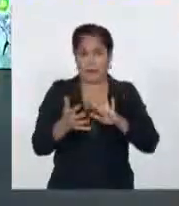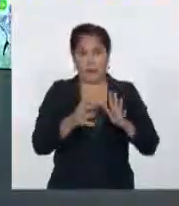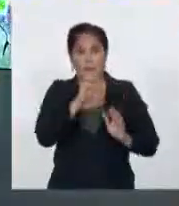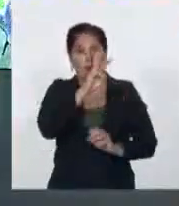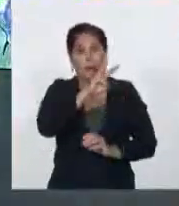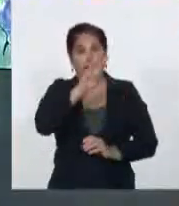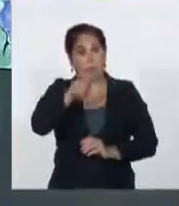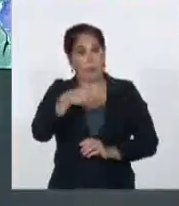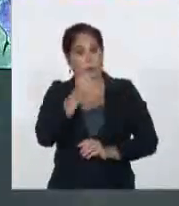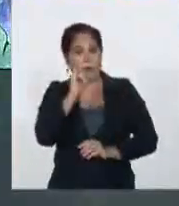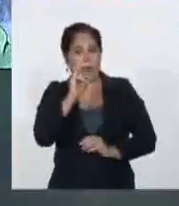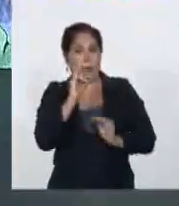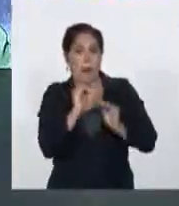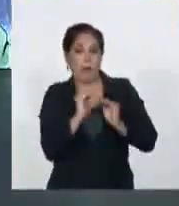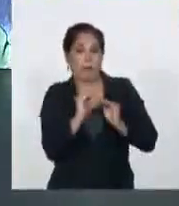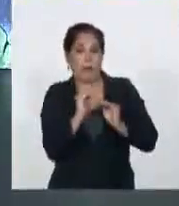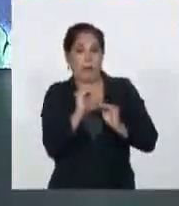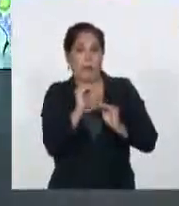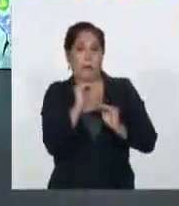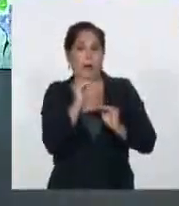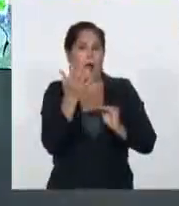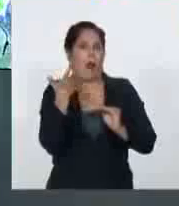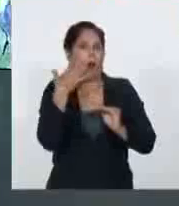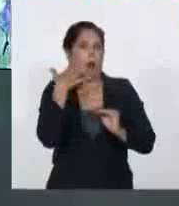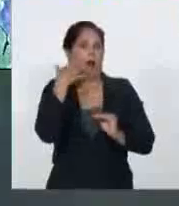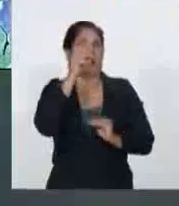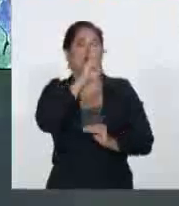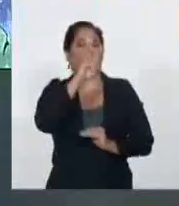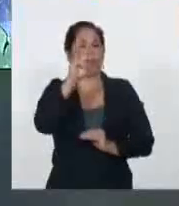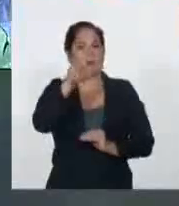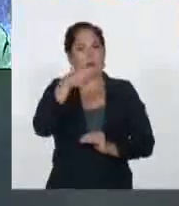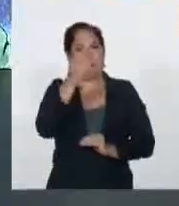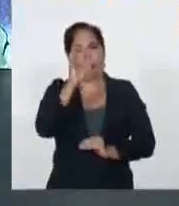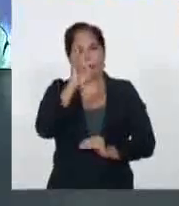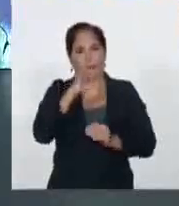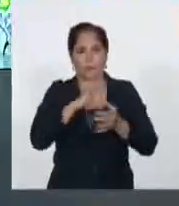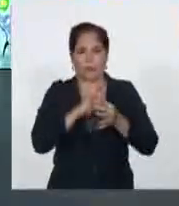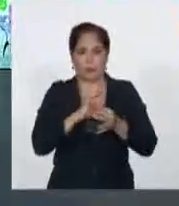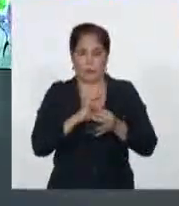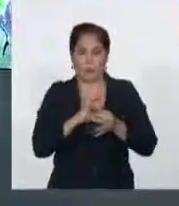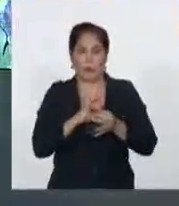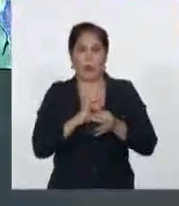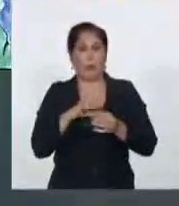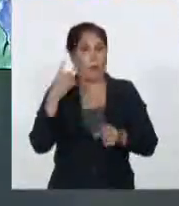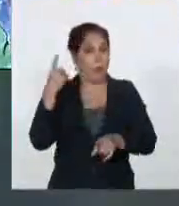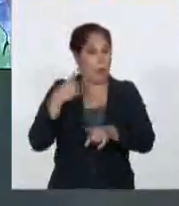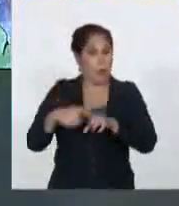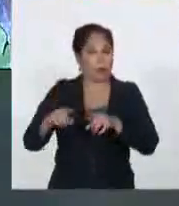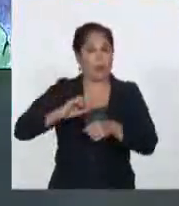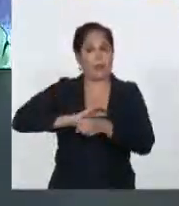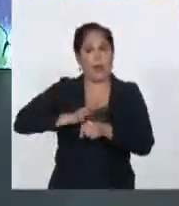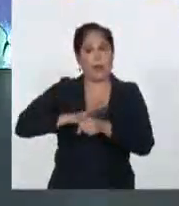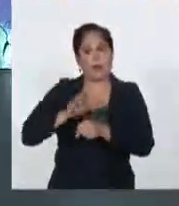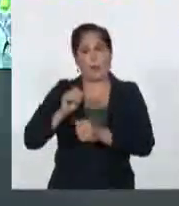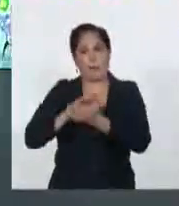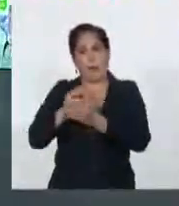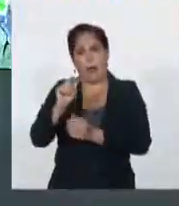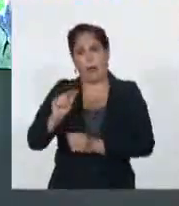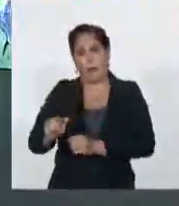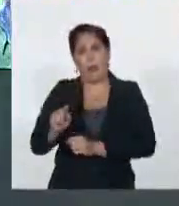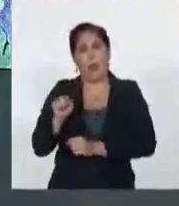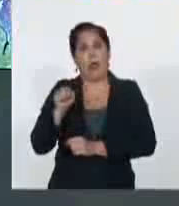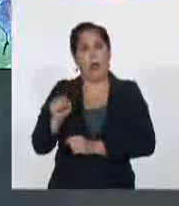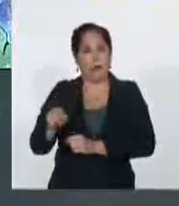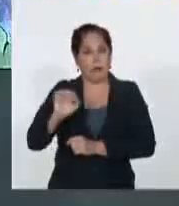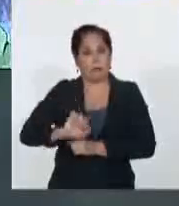continuó ascendiendo la temperatura hasta los 33,8 grados Celsius. En Tapaste, en la provincia de Mayabeque, se registra un nuevo